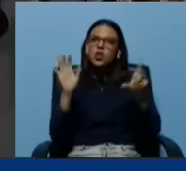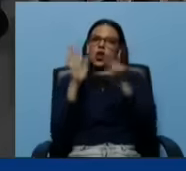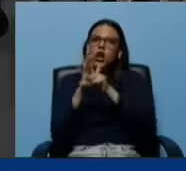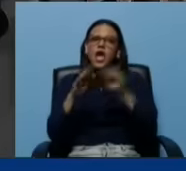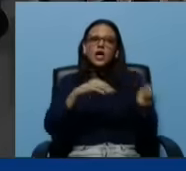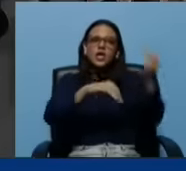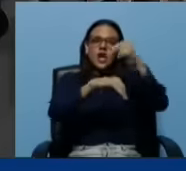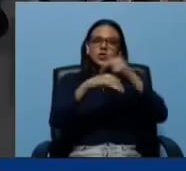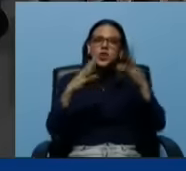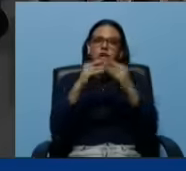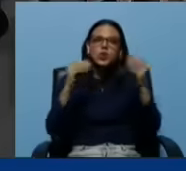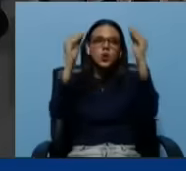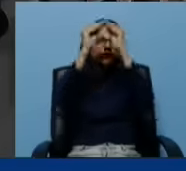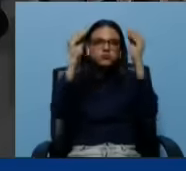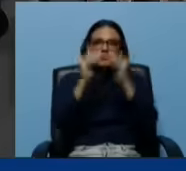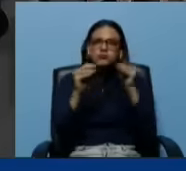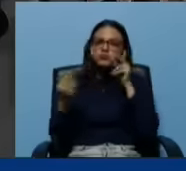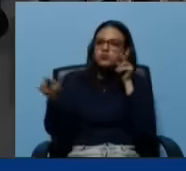hechos